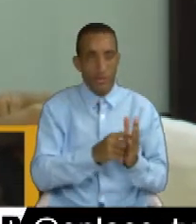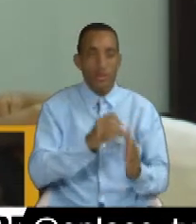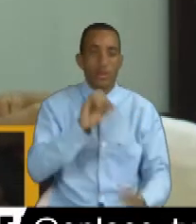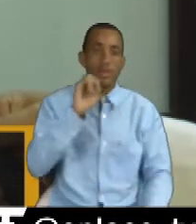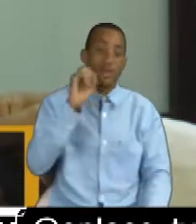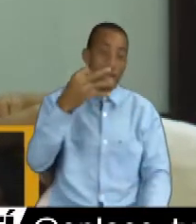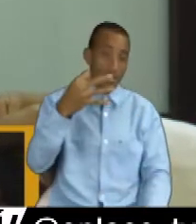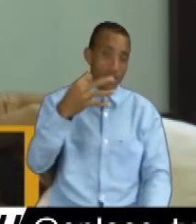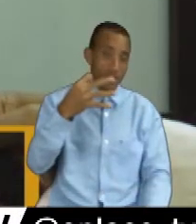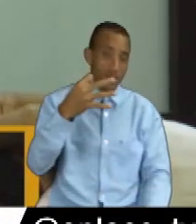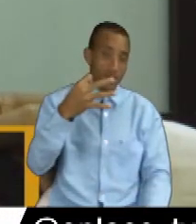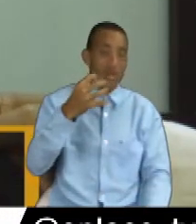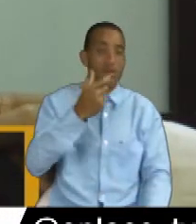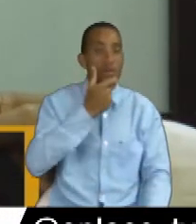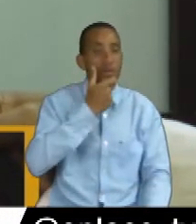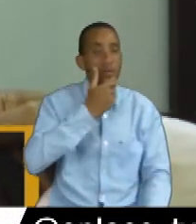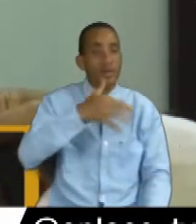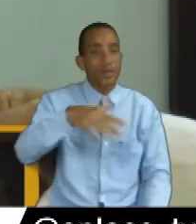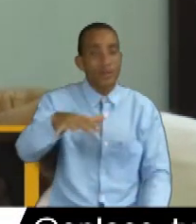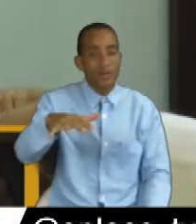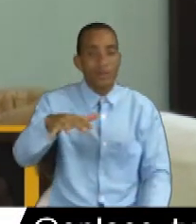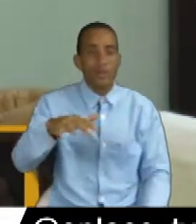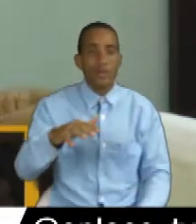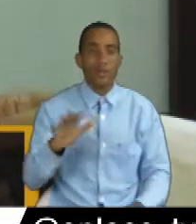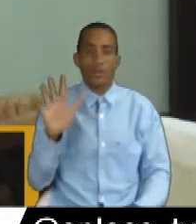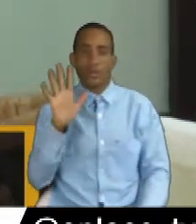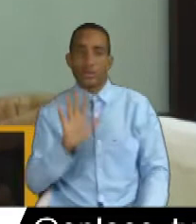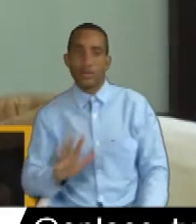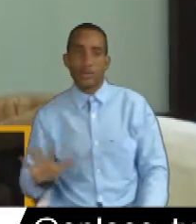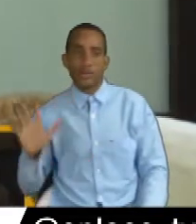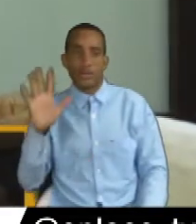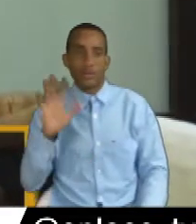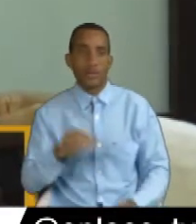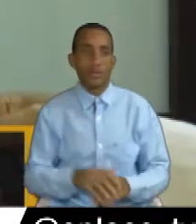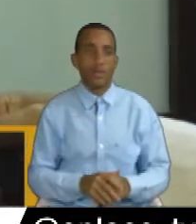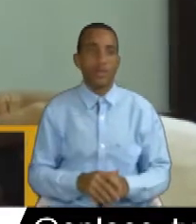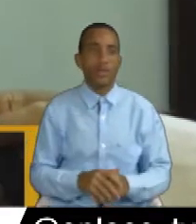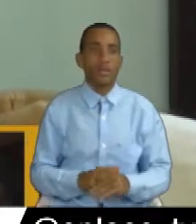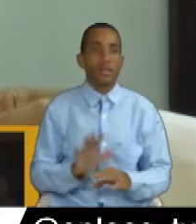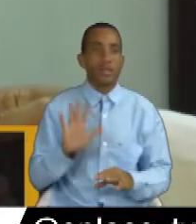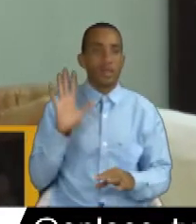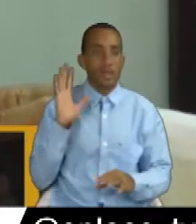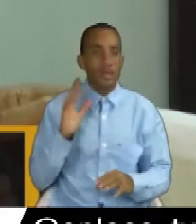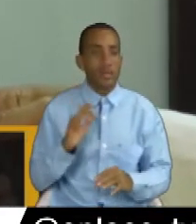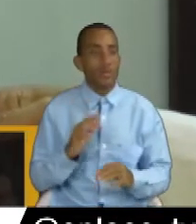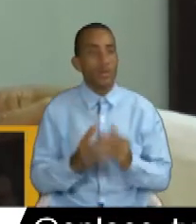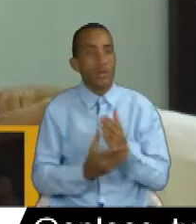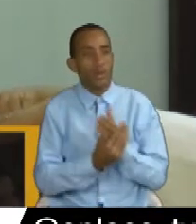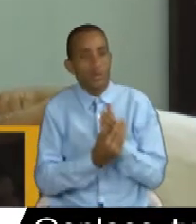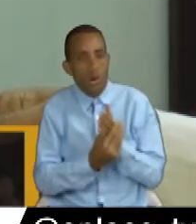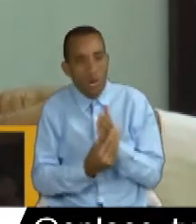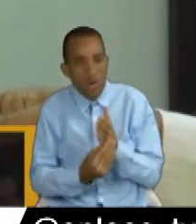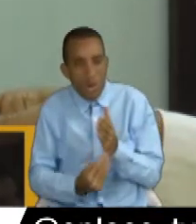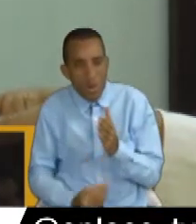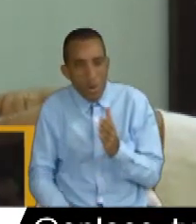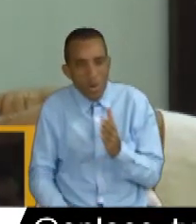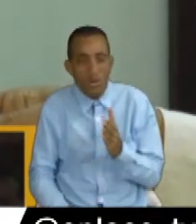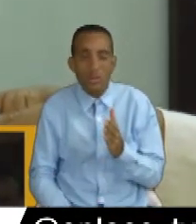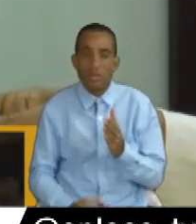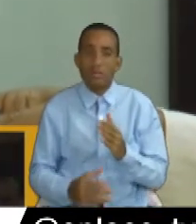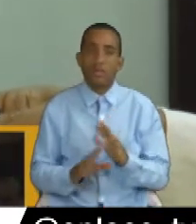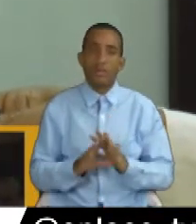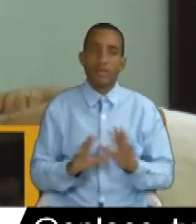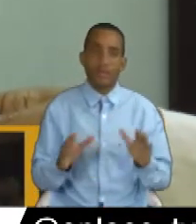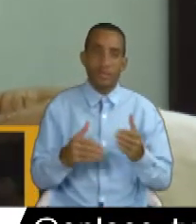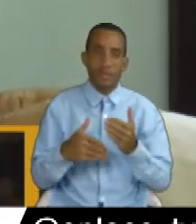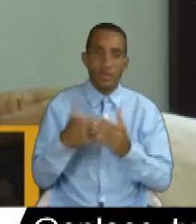a un departamento en ese entonces tan marcado por la pobreza y apenas en los inicios